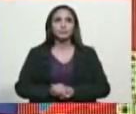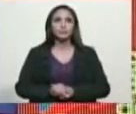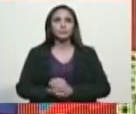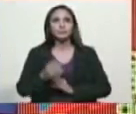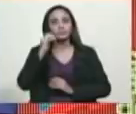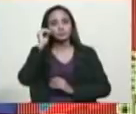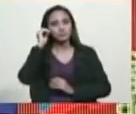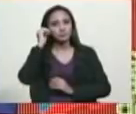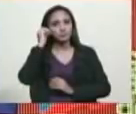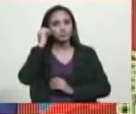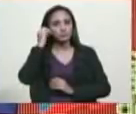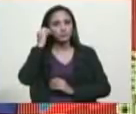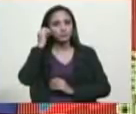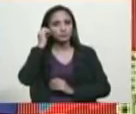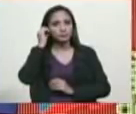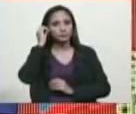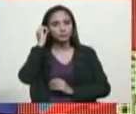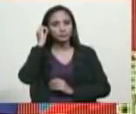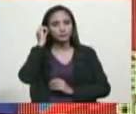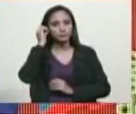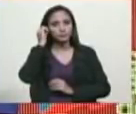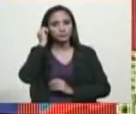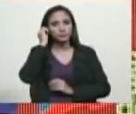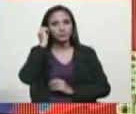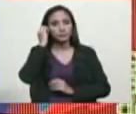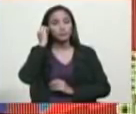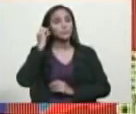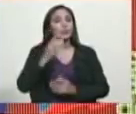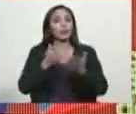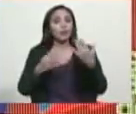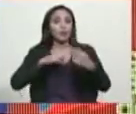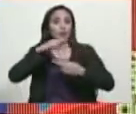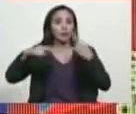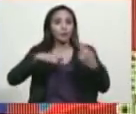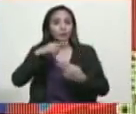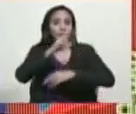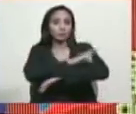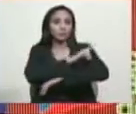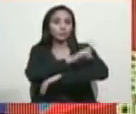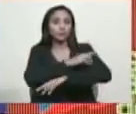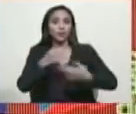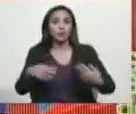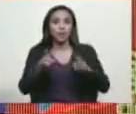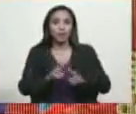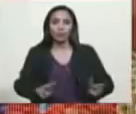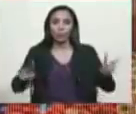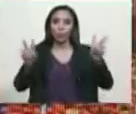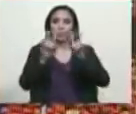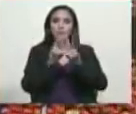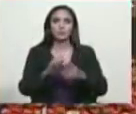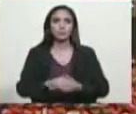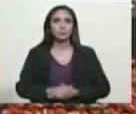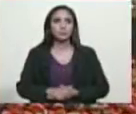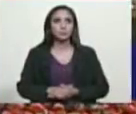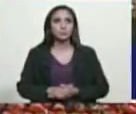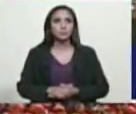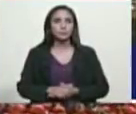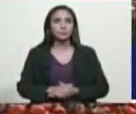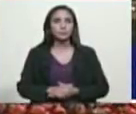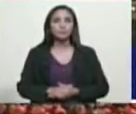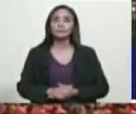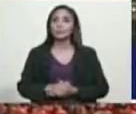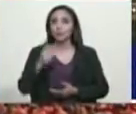de esta América nuestra, hecha de luchas, de rebeldías, de valores. Por eso es